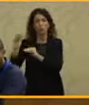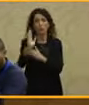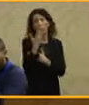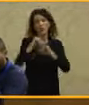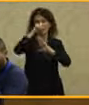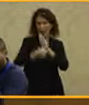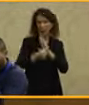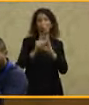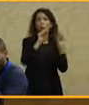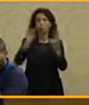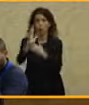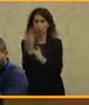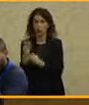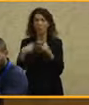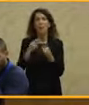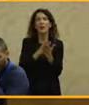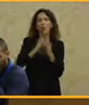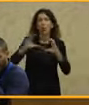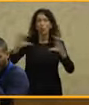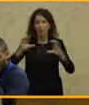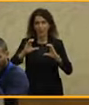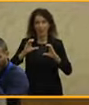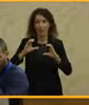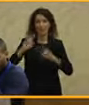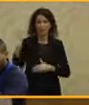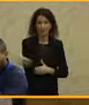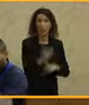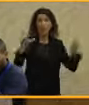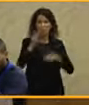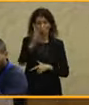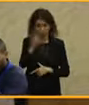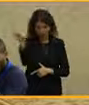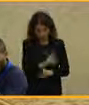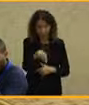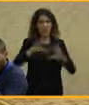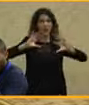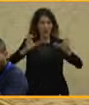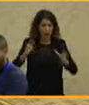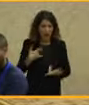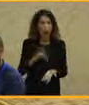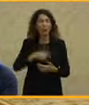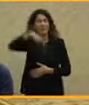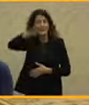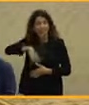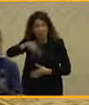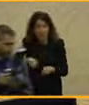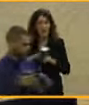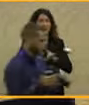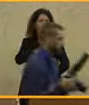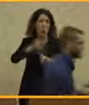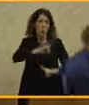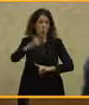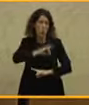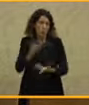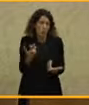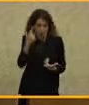marca, ¿vale? Va a venir medios de comunicación, va a venir la 2 de televisión, van a venir radios. Mira, llevo 3 meses de mil y llamadas que me estoy